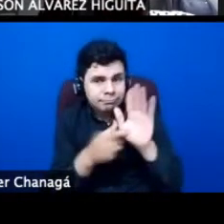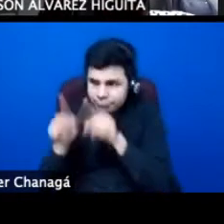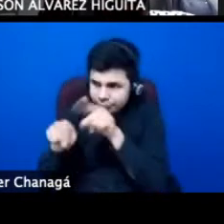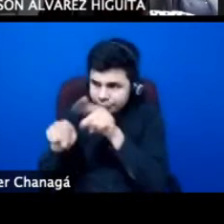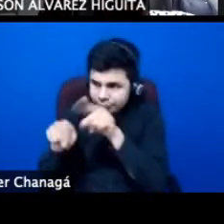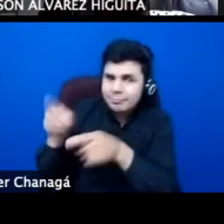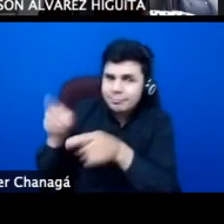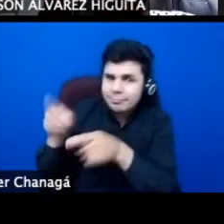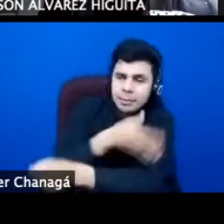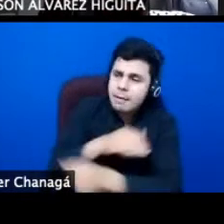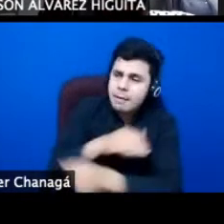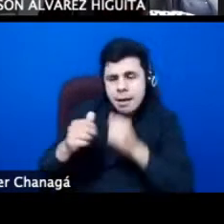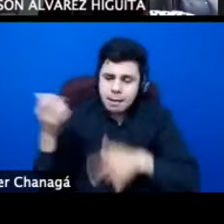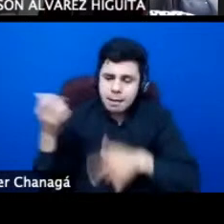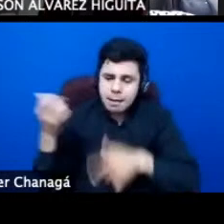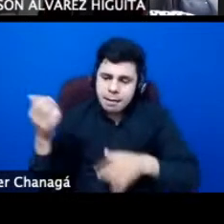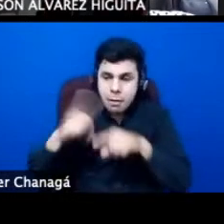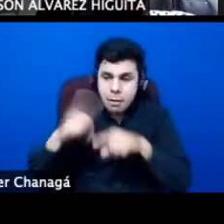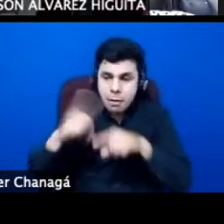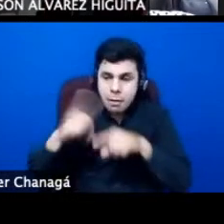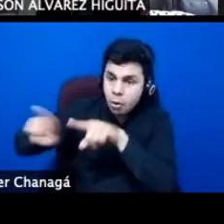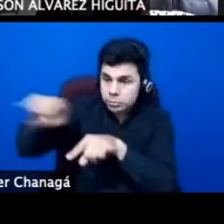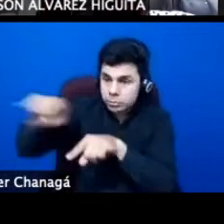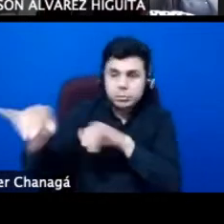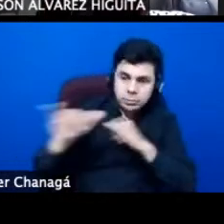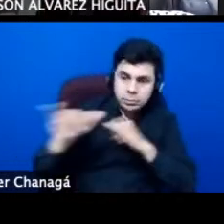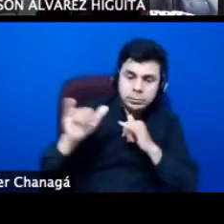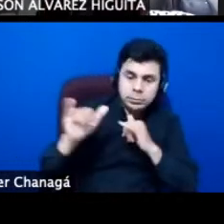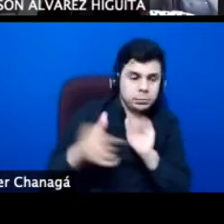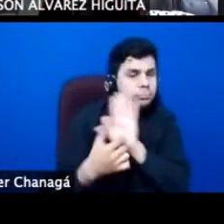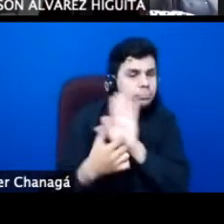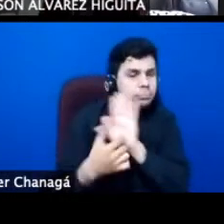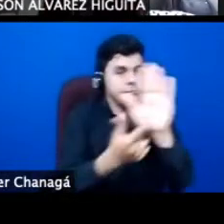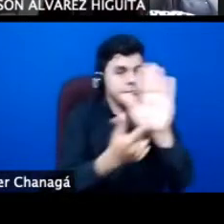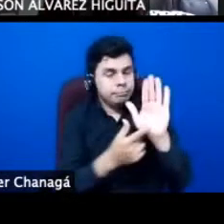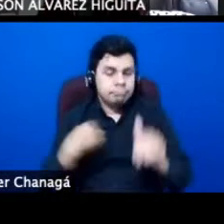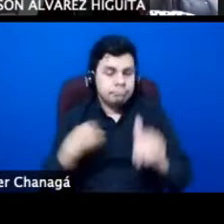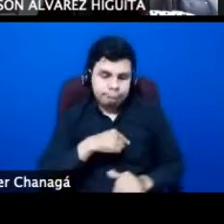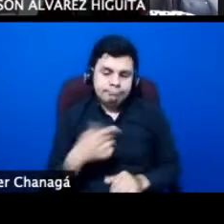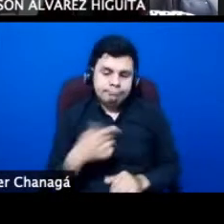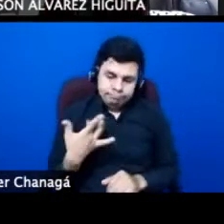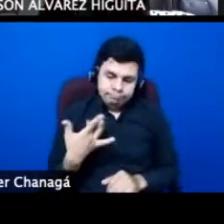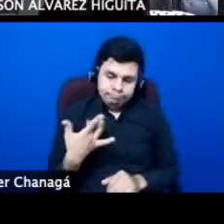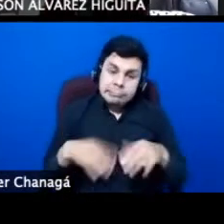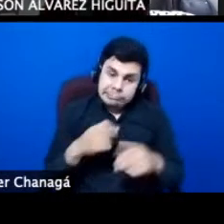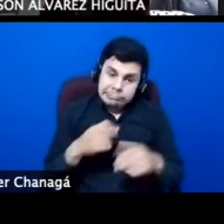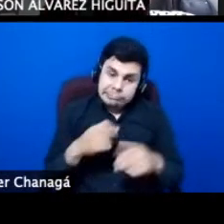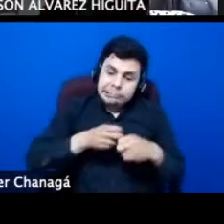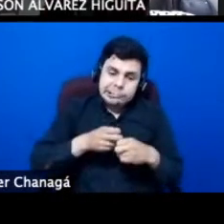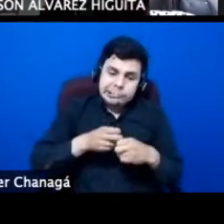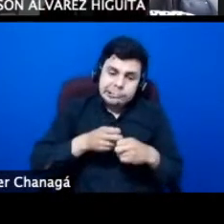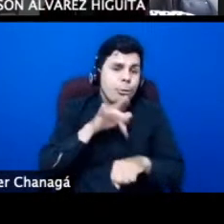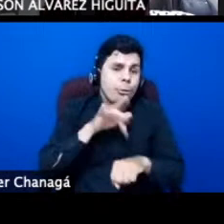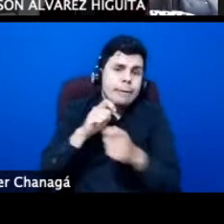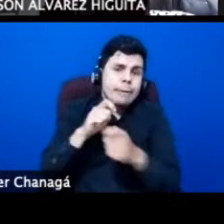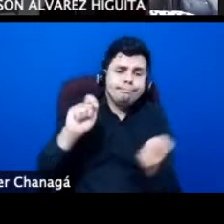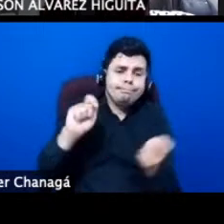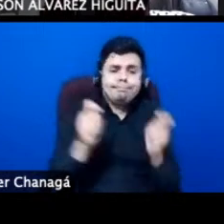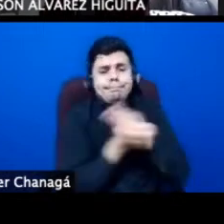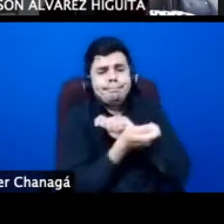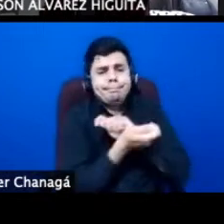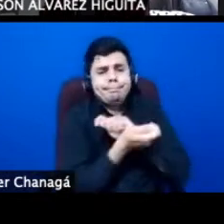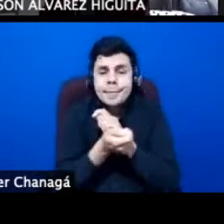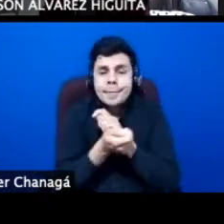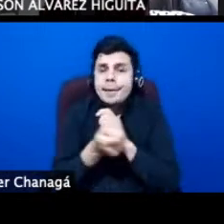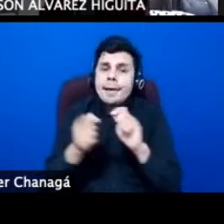Al mismo tiempo, pues obviamente nos hemos visto forzados a migrar a estas plataformas virtuales desafortunadamente,